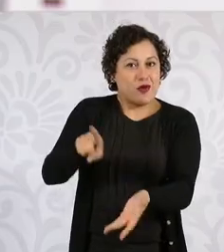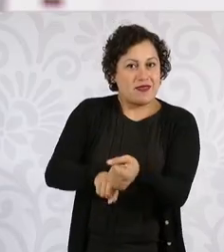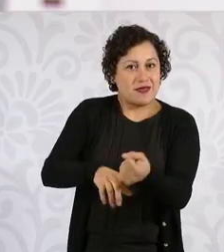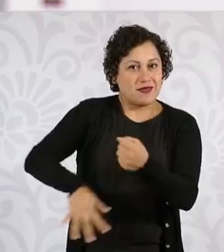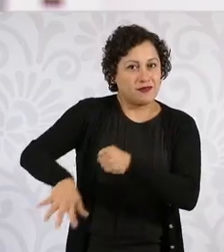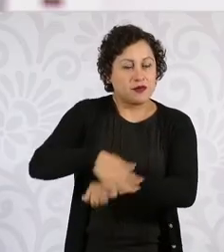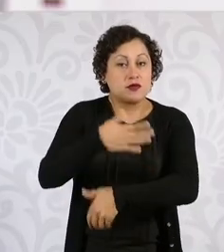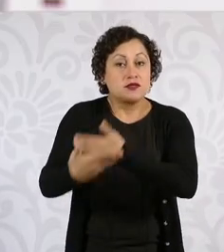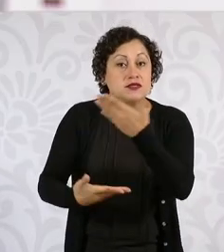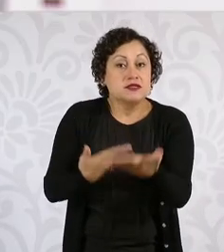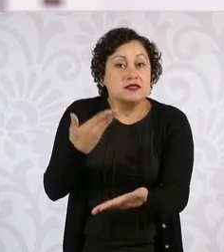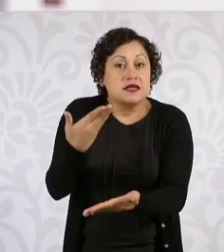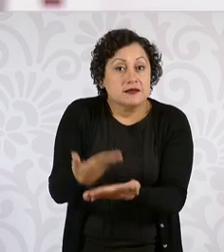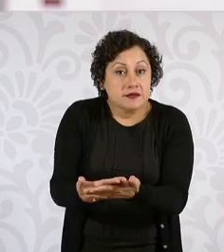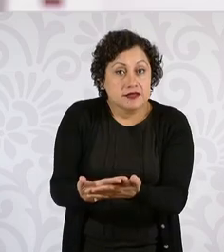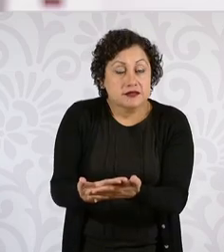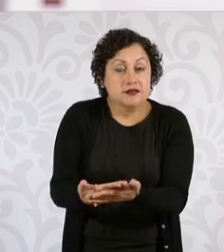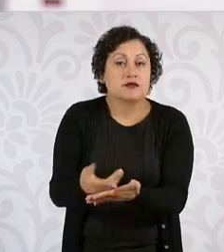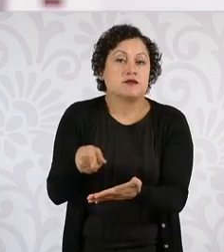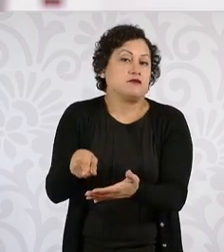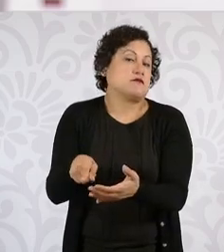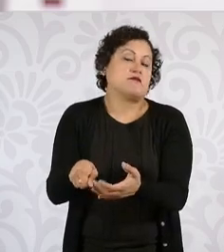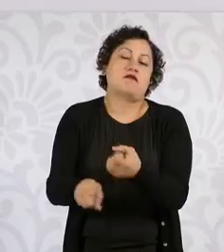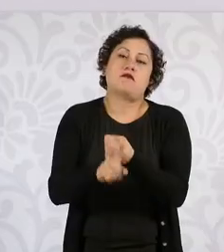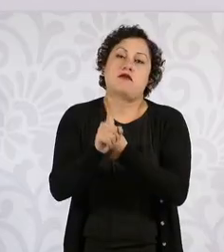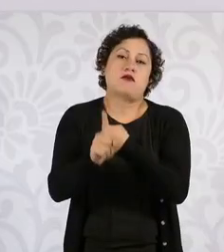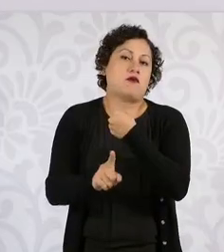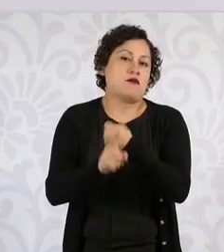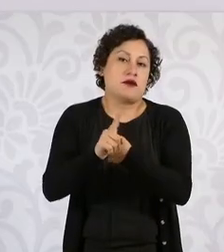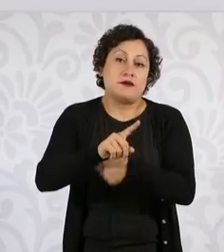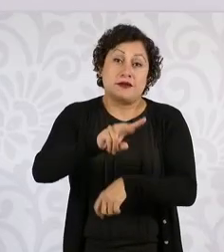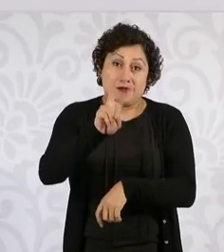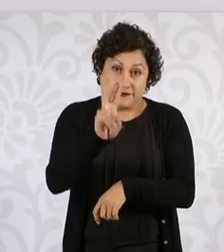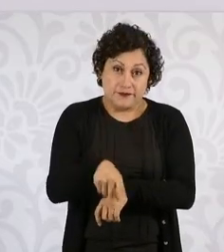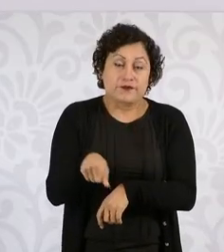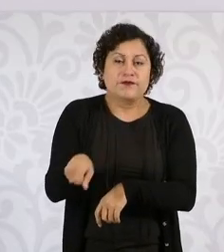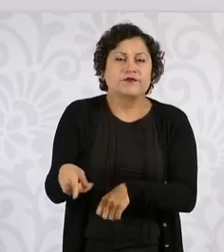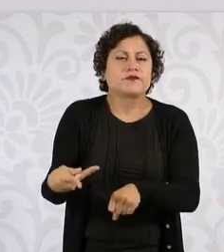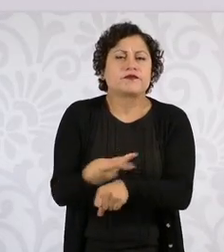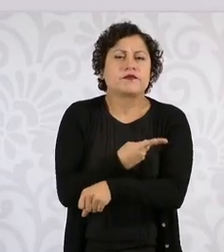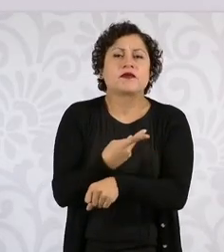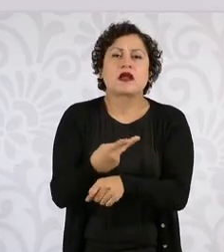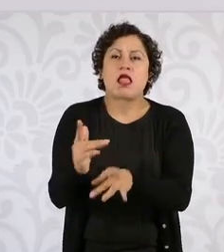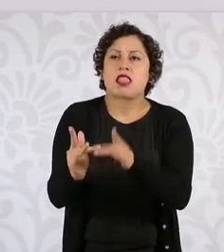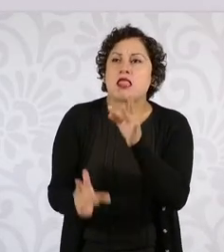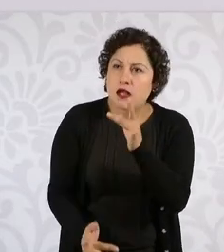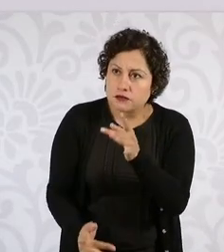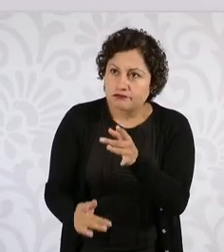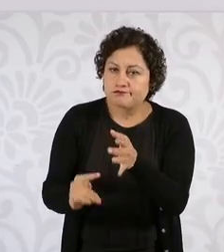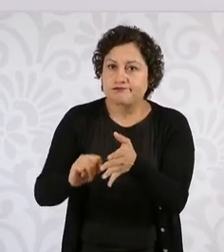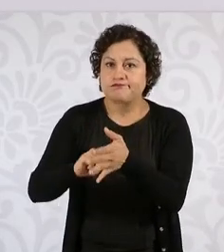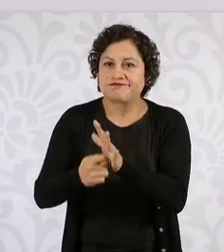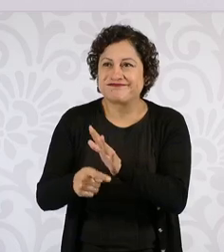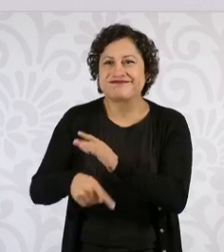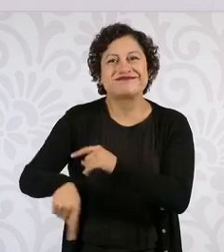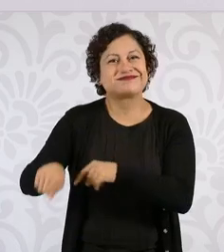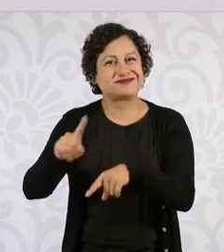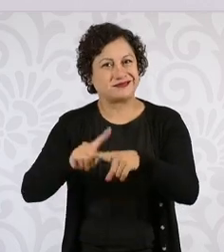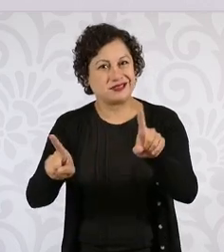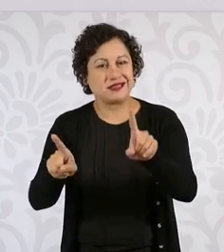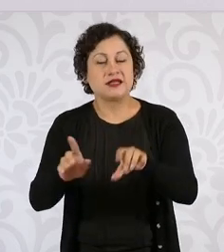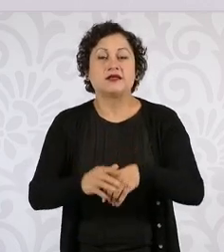sistema eléctrico nacional, un problema técnico. Entonces, ¿qué